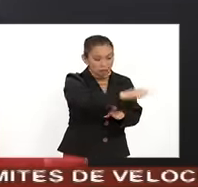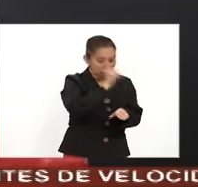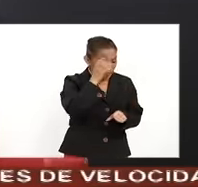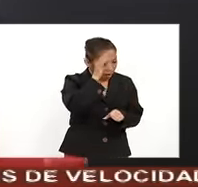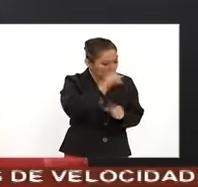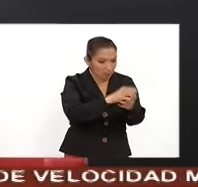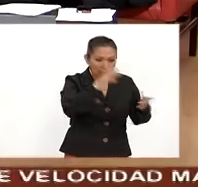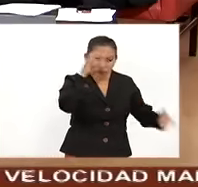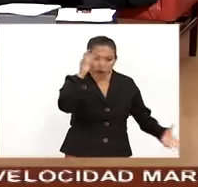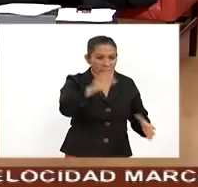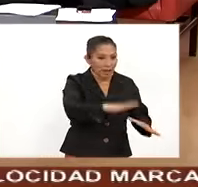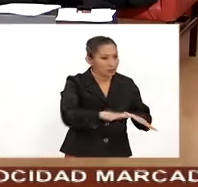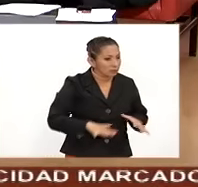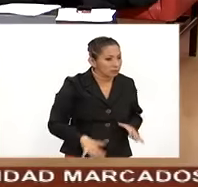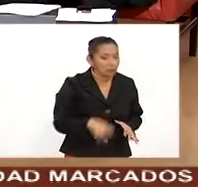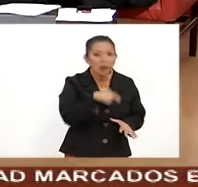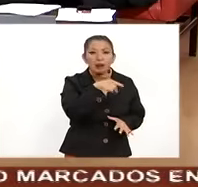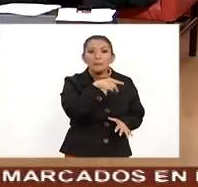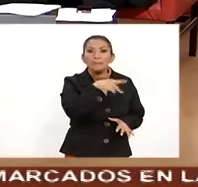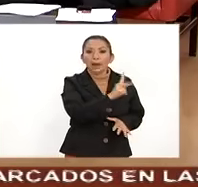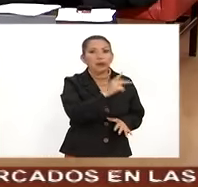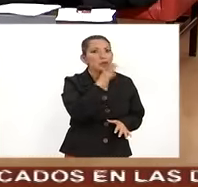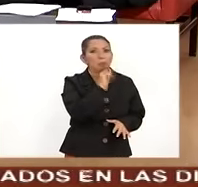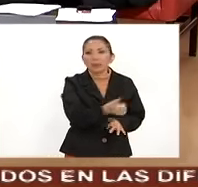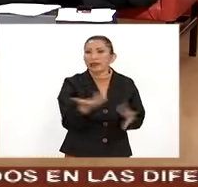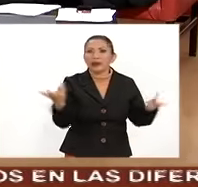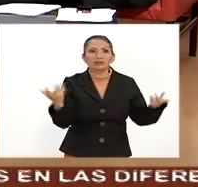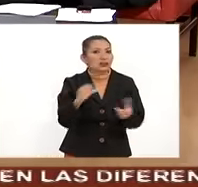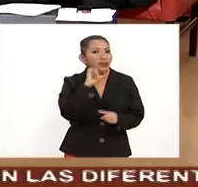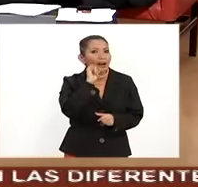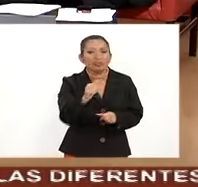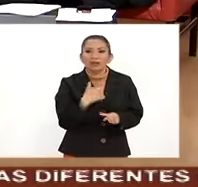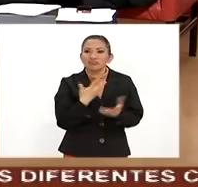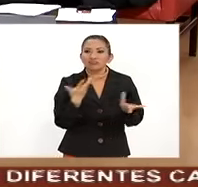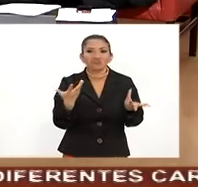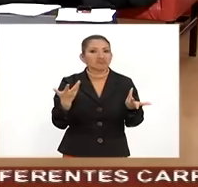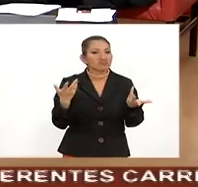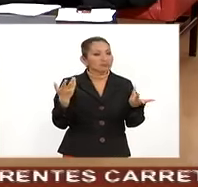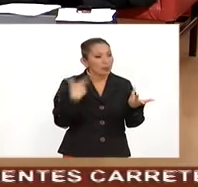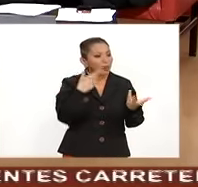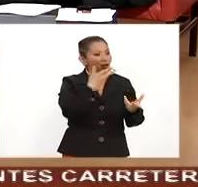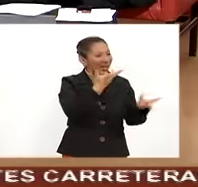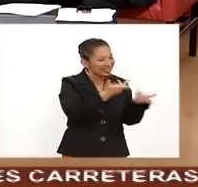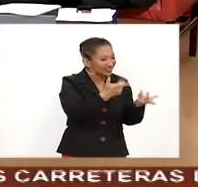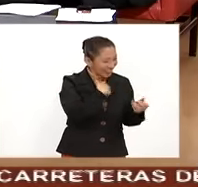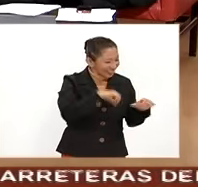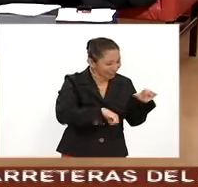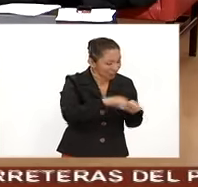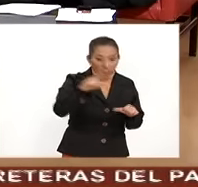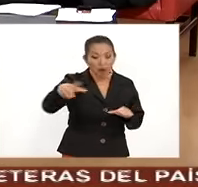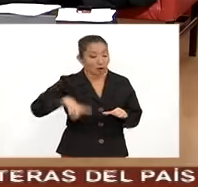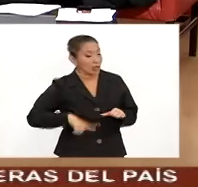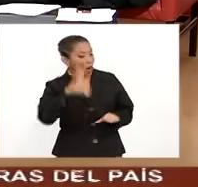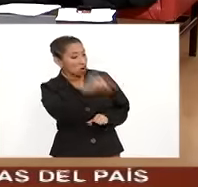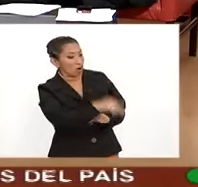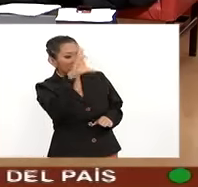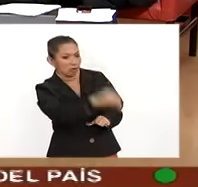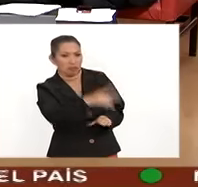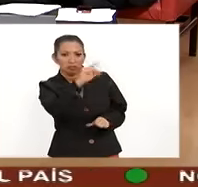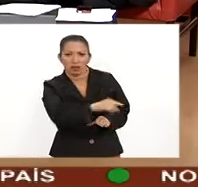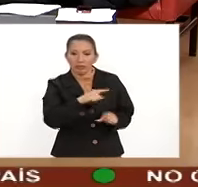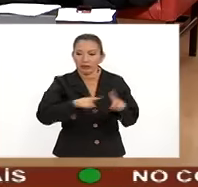tener mayoría en la Asamblea y sin embargo no ha podido llevar a cabo todas las acciones que se ha planteado porque el gobierno no lo ha permitido a través de